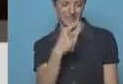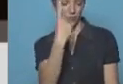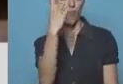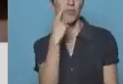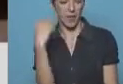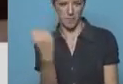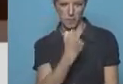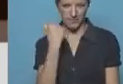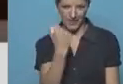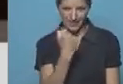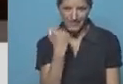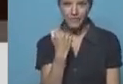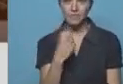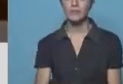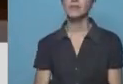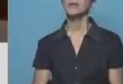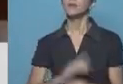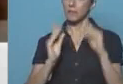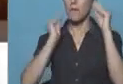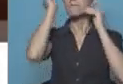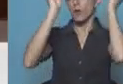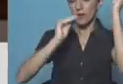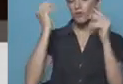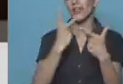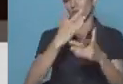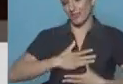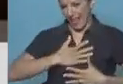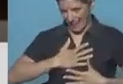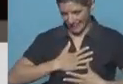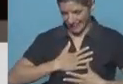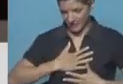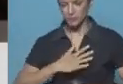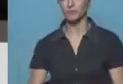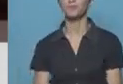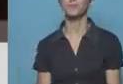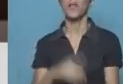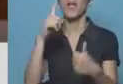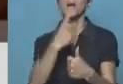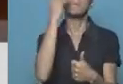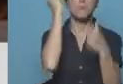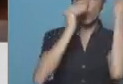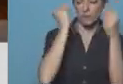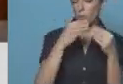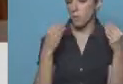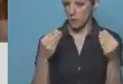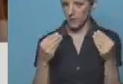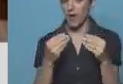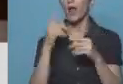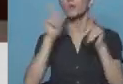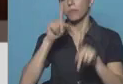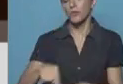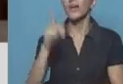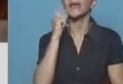importante. Y con una preocupación y dos grandes alegrías. La primera preocupación, un poco unas cosas que han sucedido estos